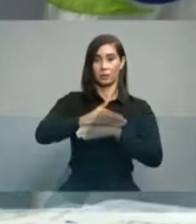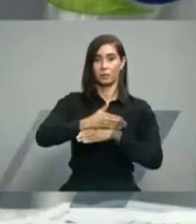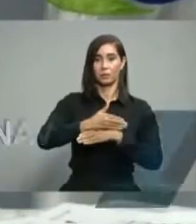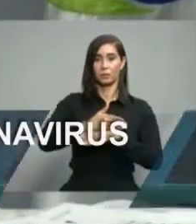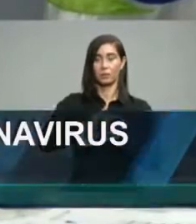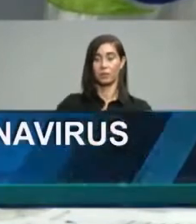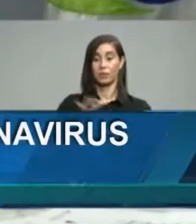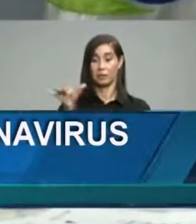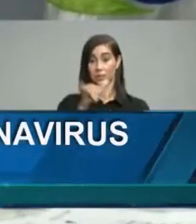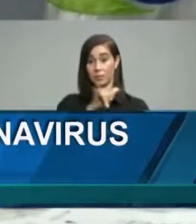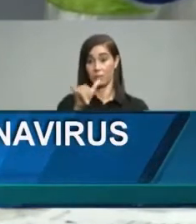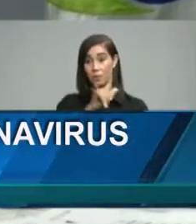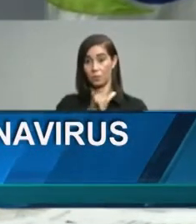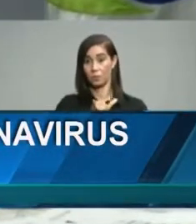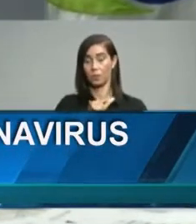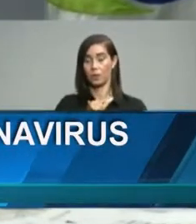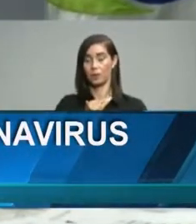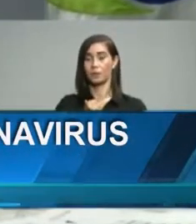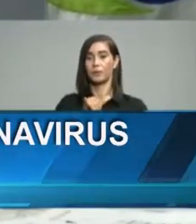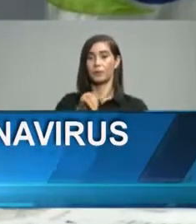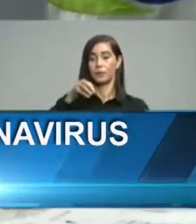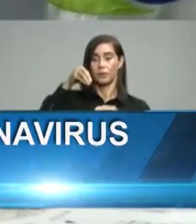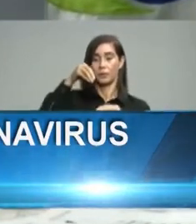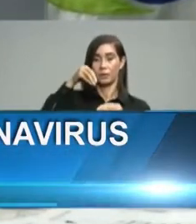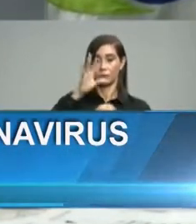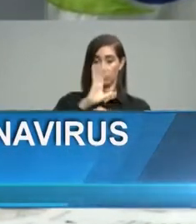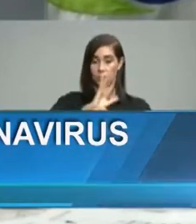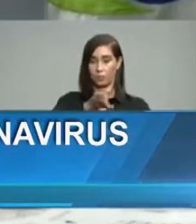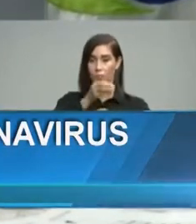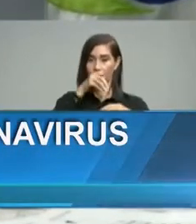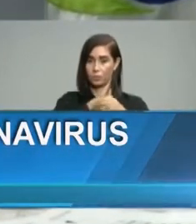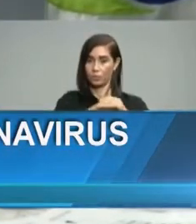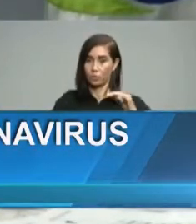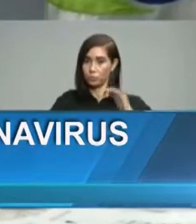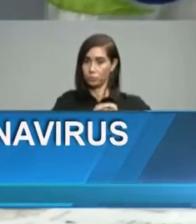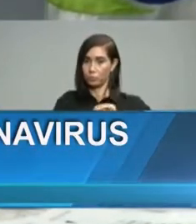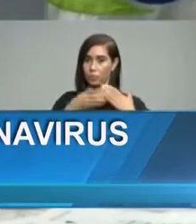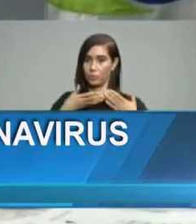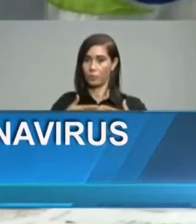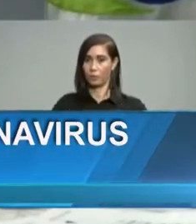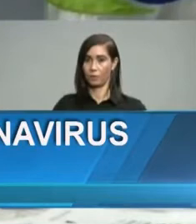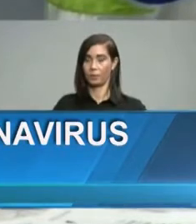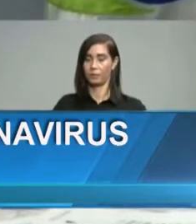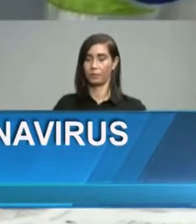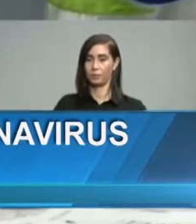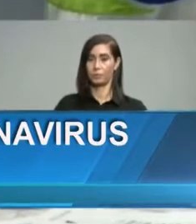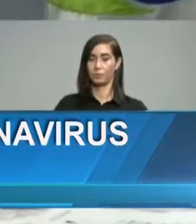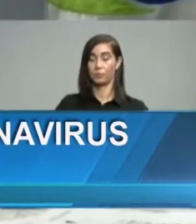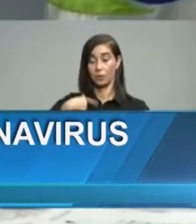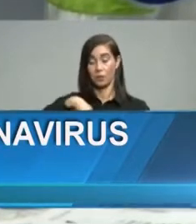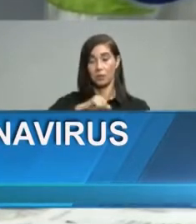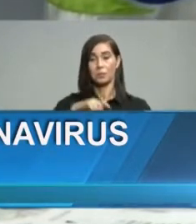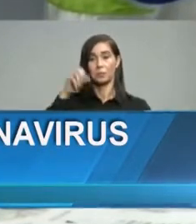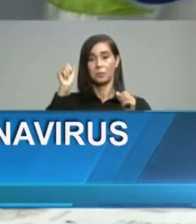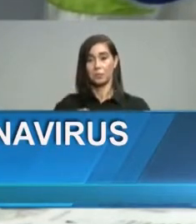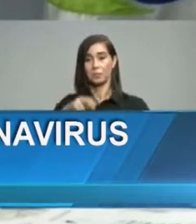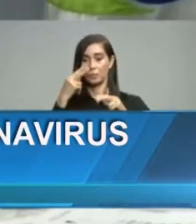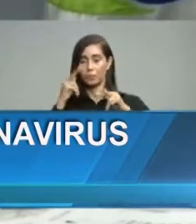el ciclo de incubación del virus, de manera que nos permite a nosotros ir midiendo